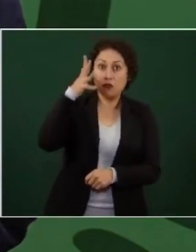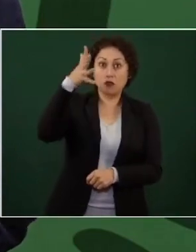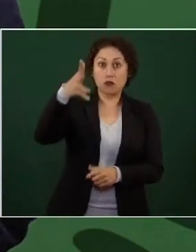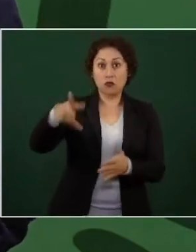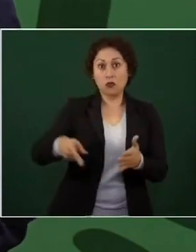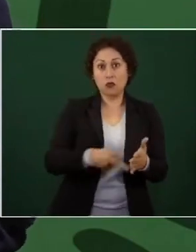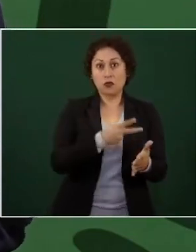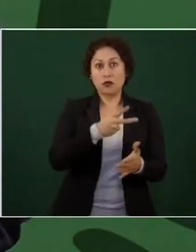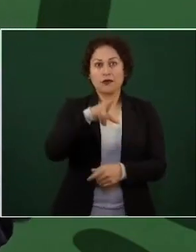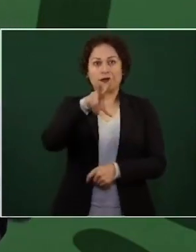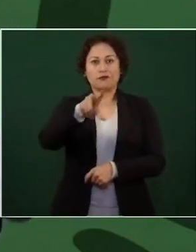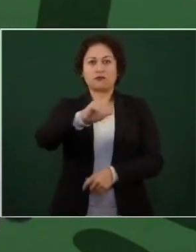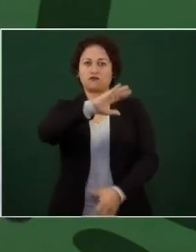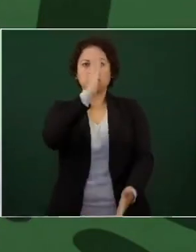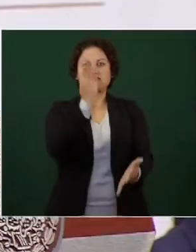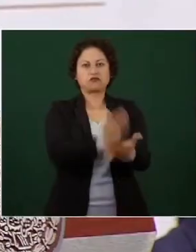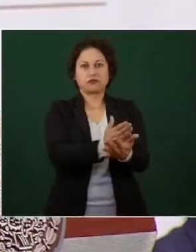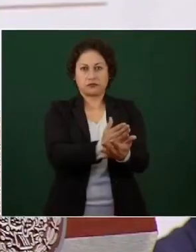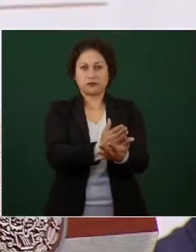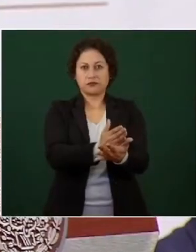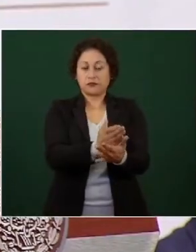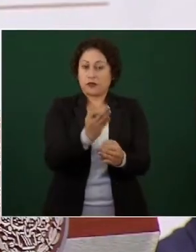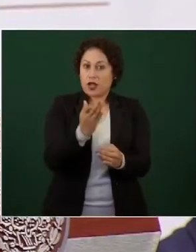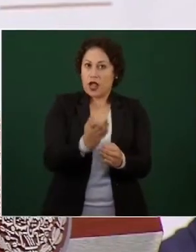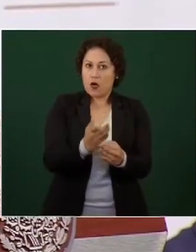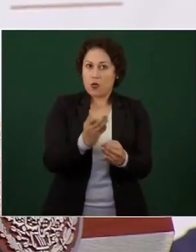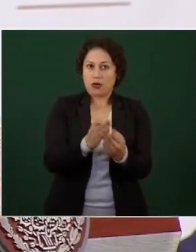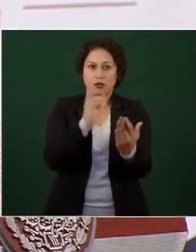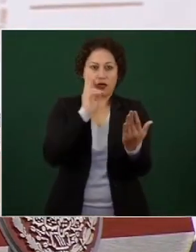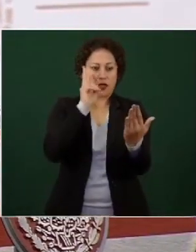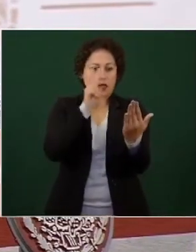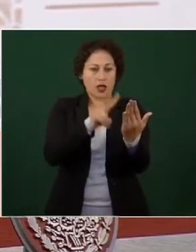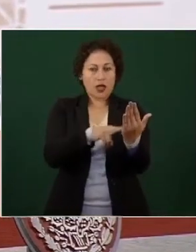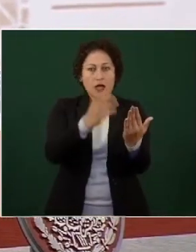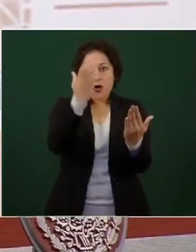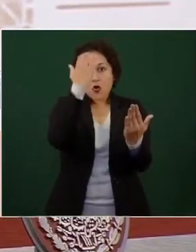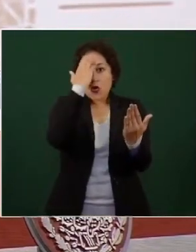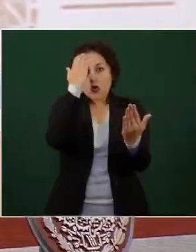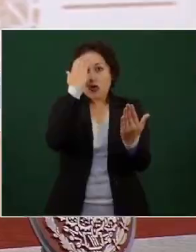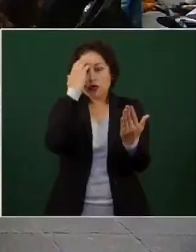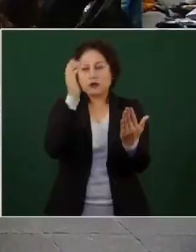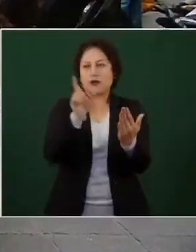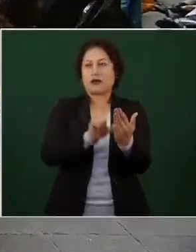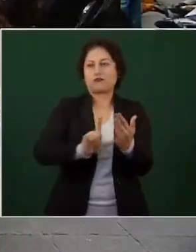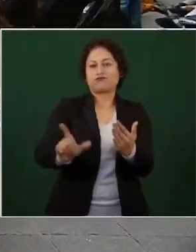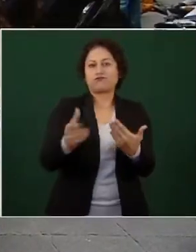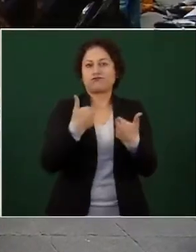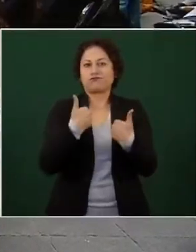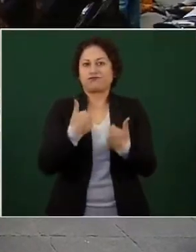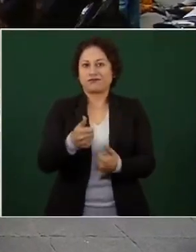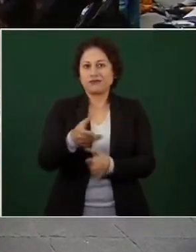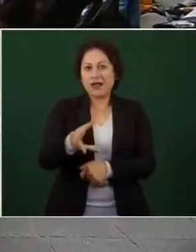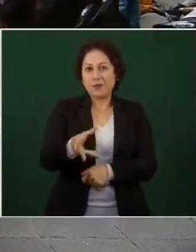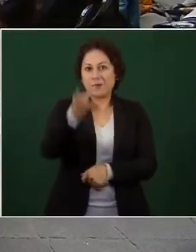Son enseñanzas, porque antes saqueaban, robaban,